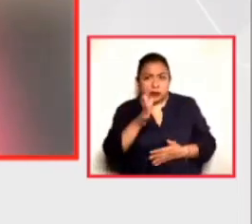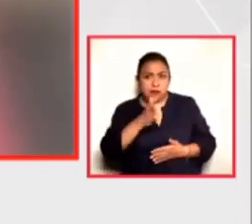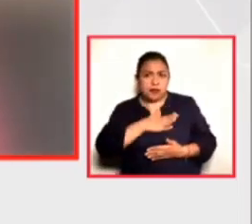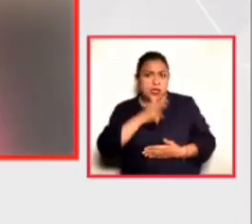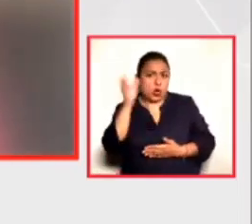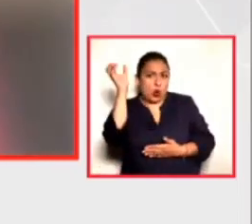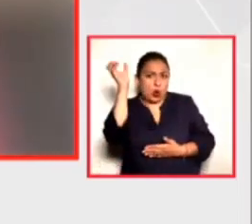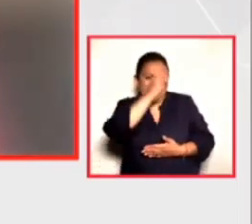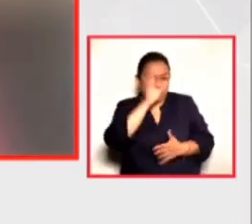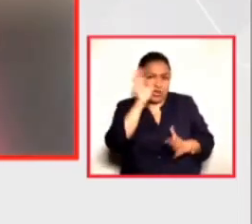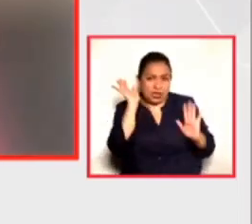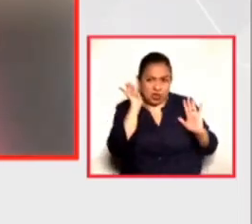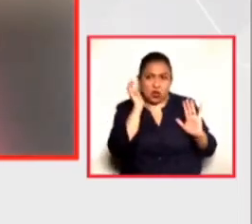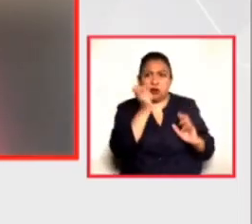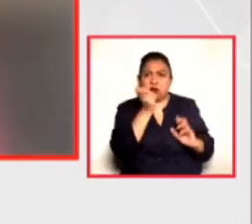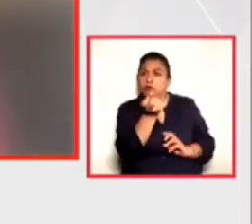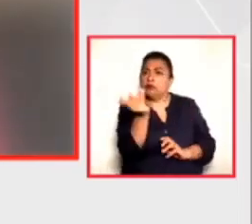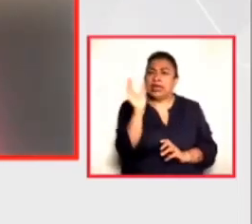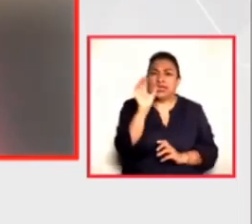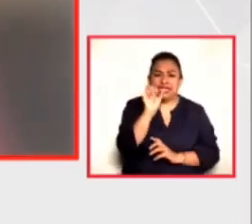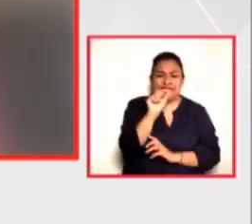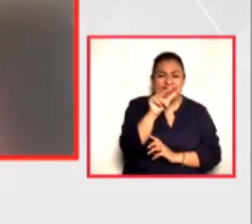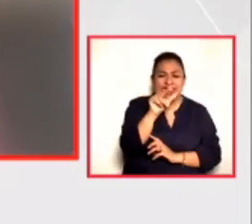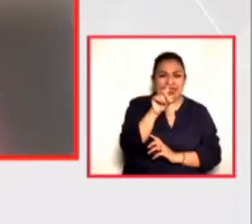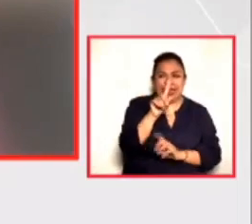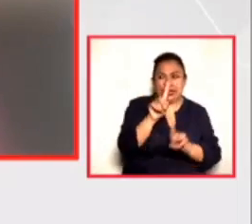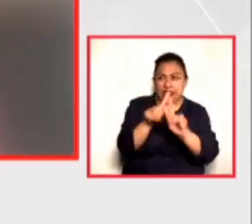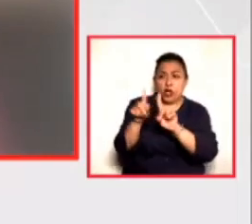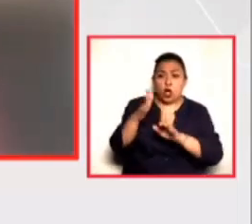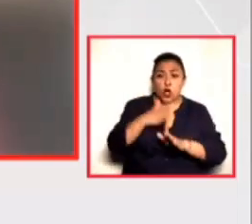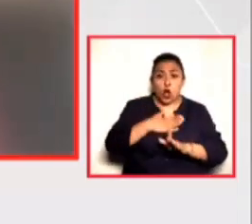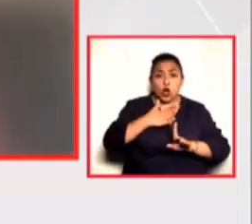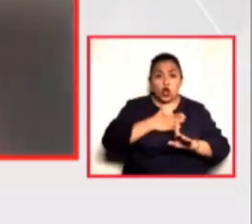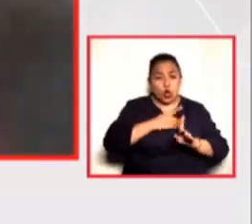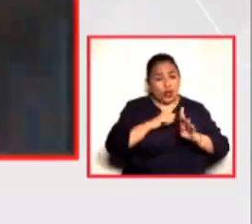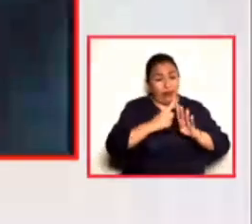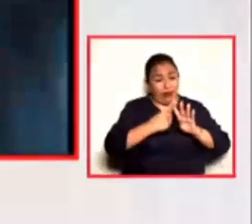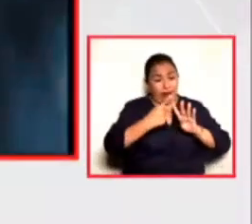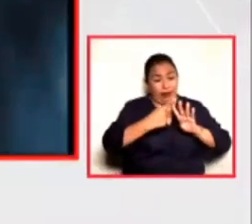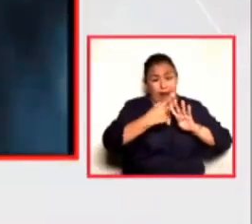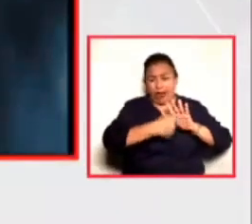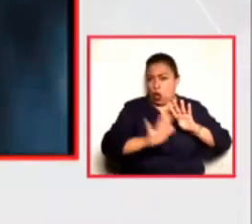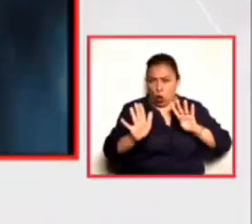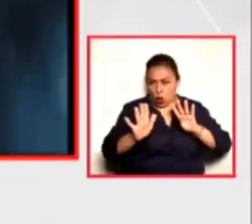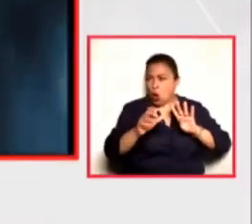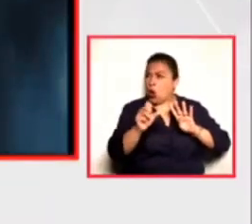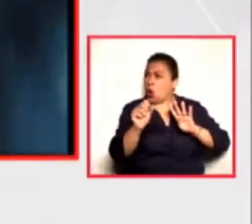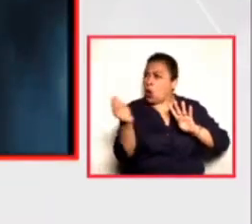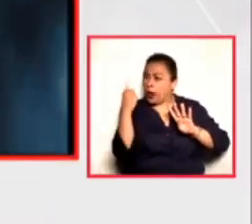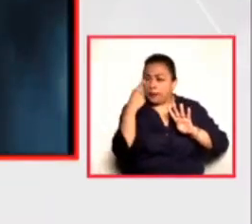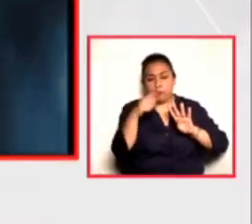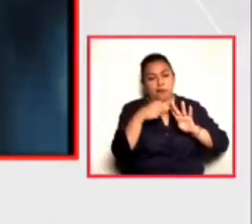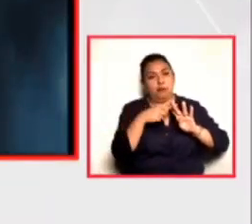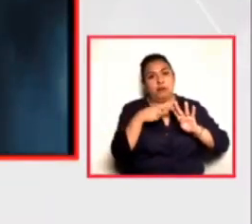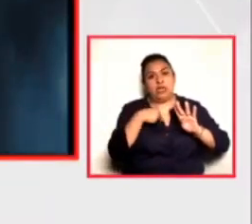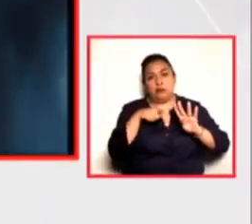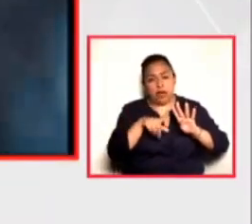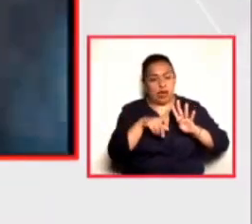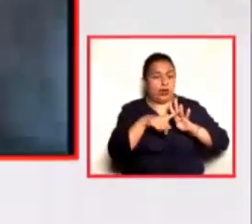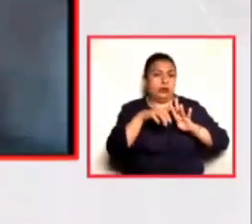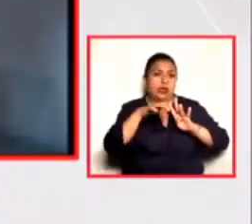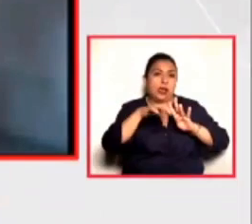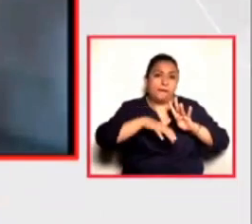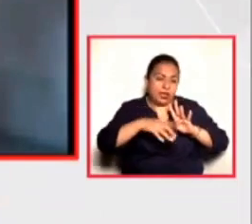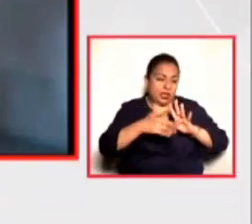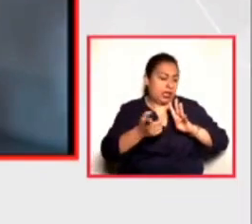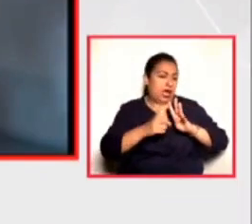varias Sandras, y no solamente yo en todos los personajes, sino también mis hermanas, mis amigas.